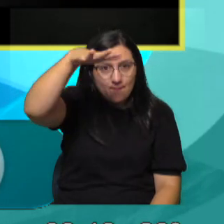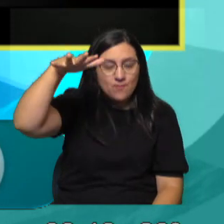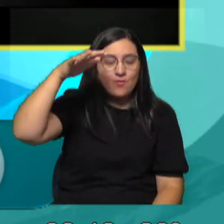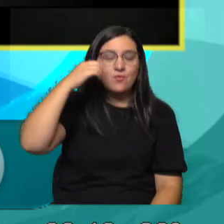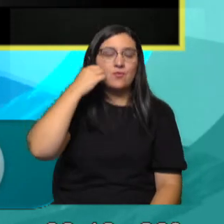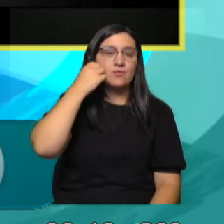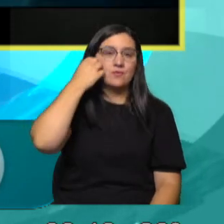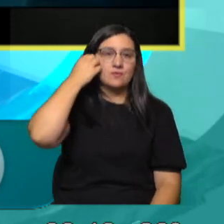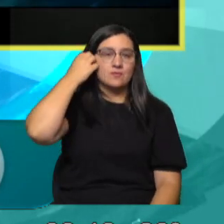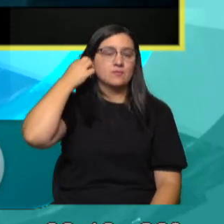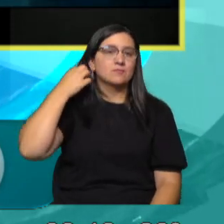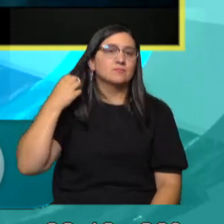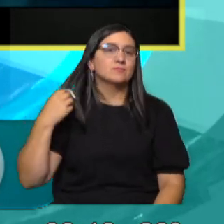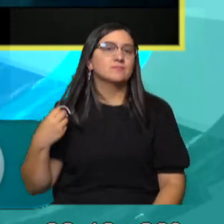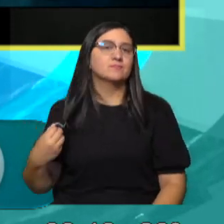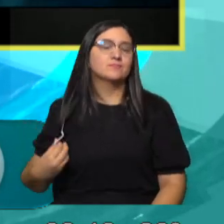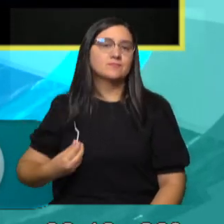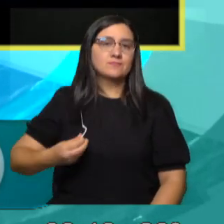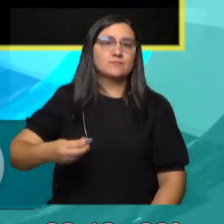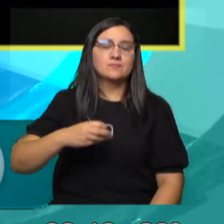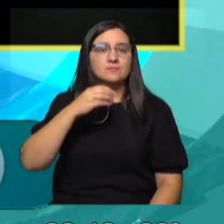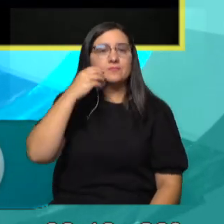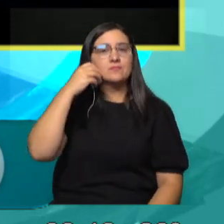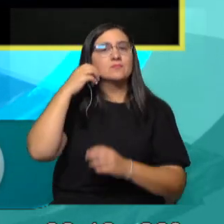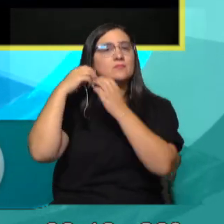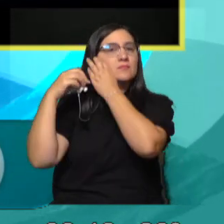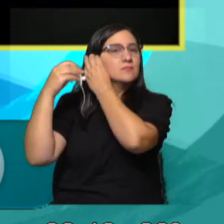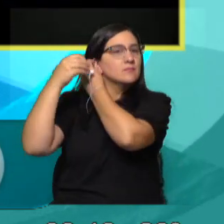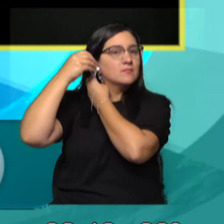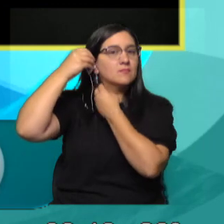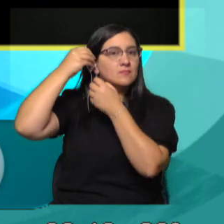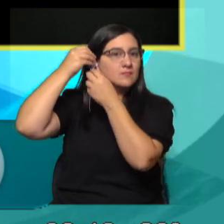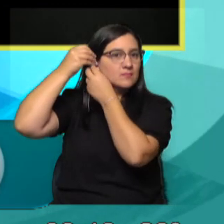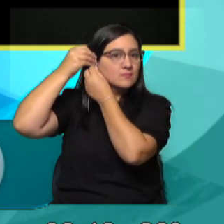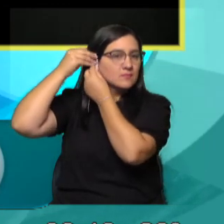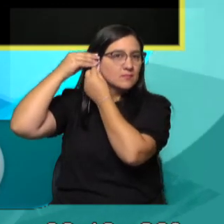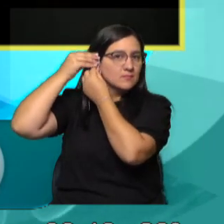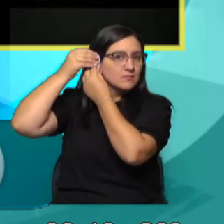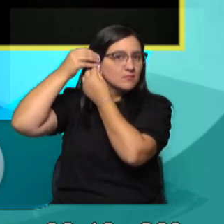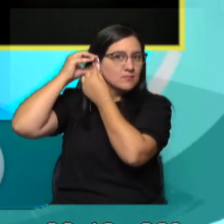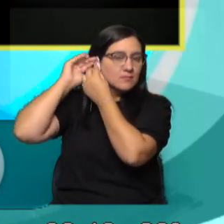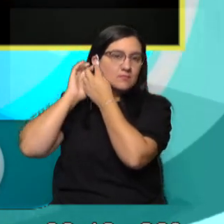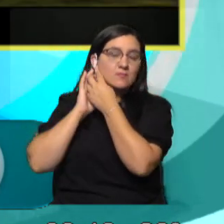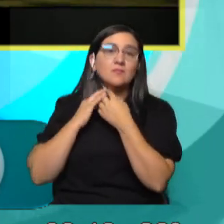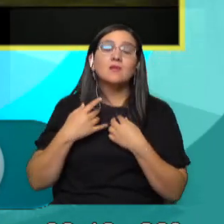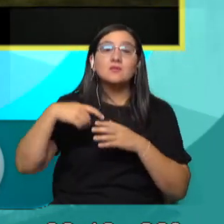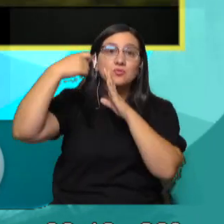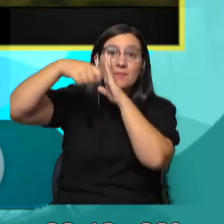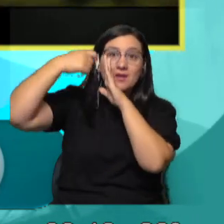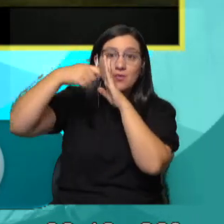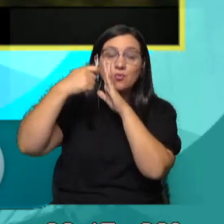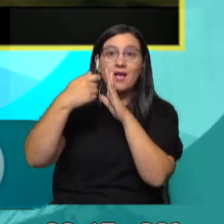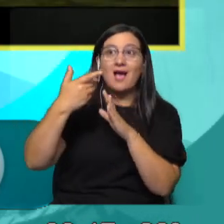tiene, sin desmerecer nada, ni el género, ni nada. Sí. Pero ya es una película argentina o